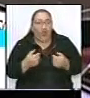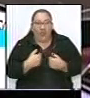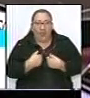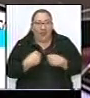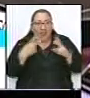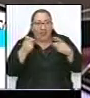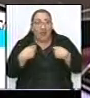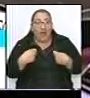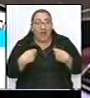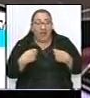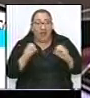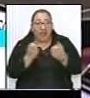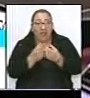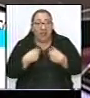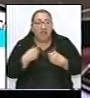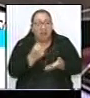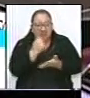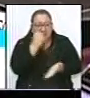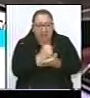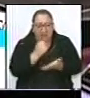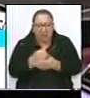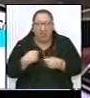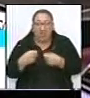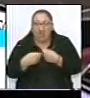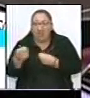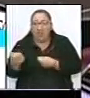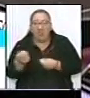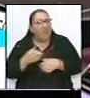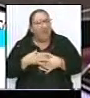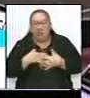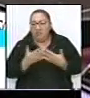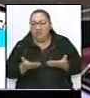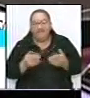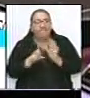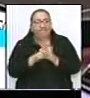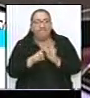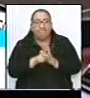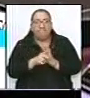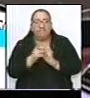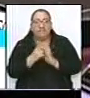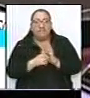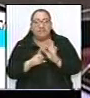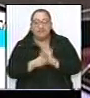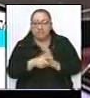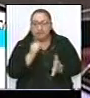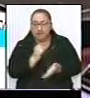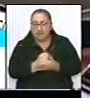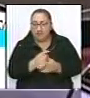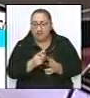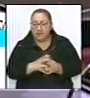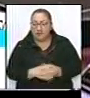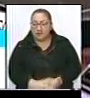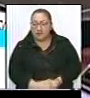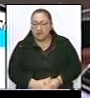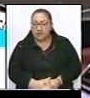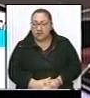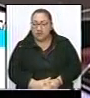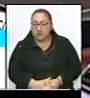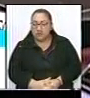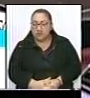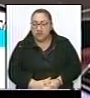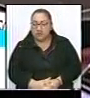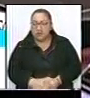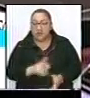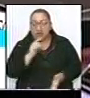de gasto. Entonces, decir que las leyes o proyectos de ley aprobados que tengan estiva de gasto observadas, estaríamos abriendo